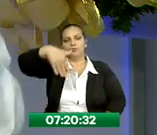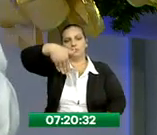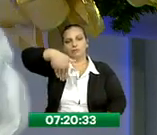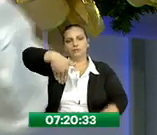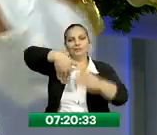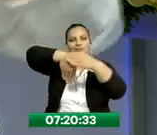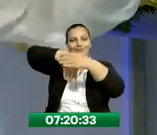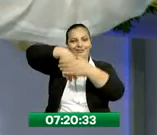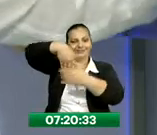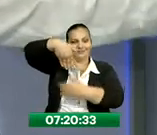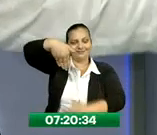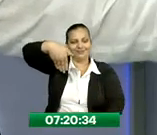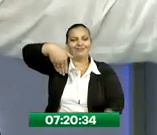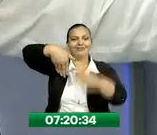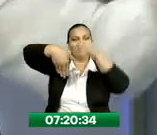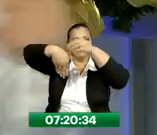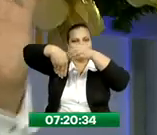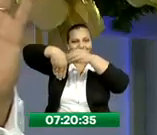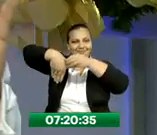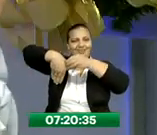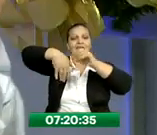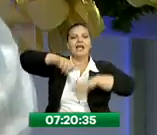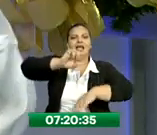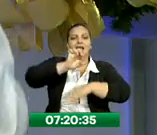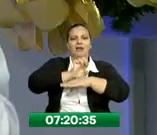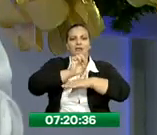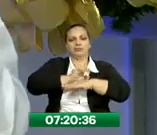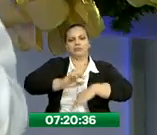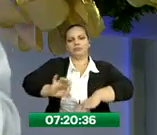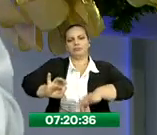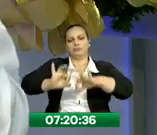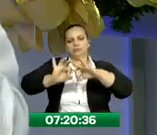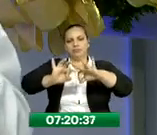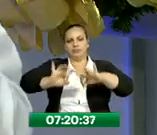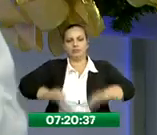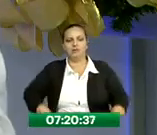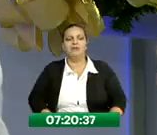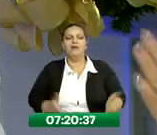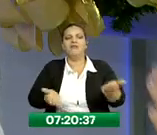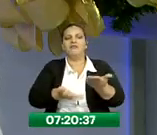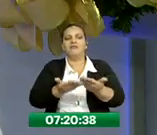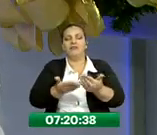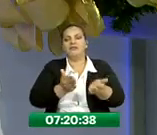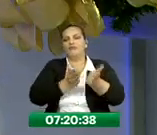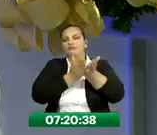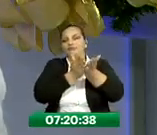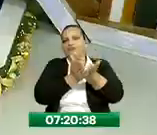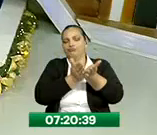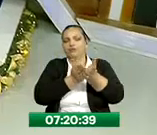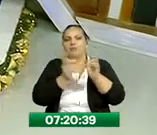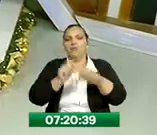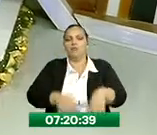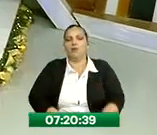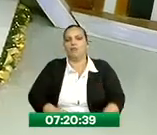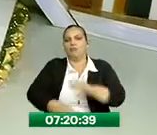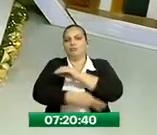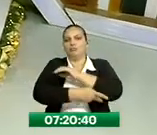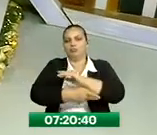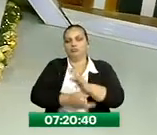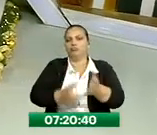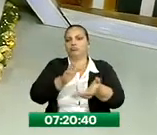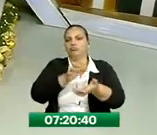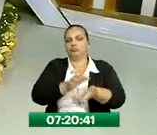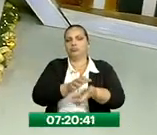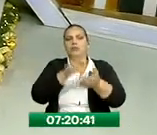tener la punta más saliente que conecta al otro lado, sí, pero será el mercado que lo determine. Ok, conocemos que cada año los trabajadores